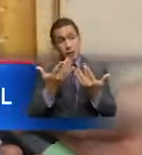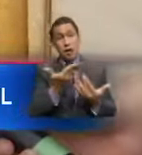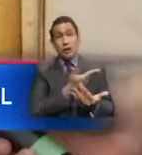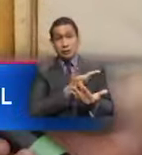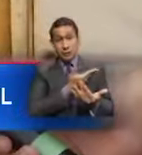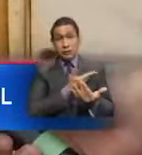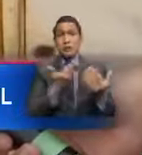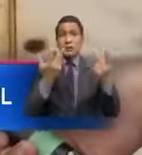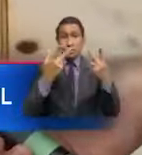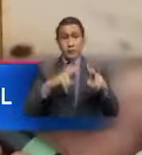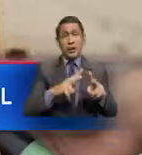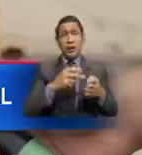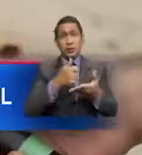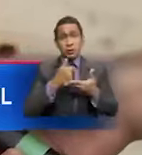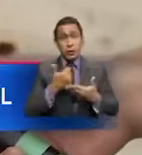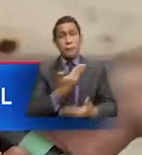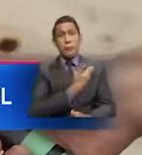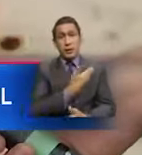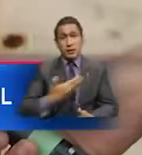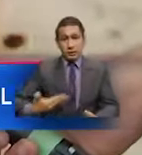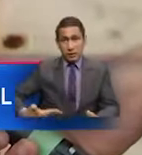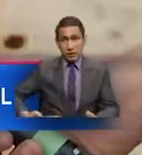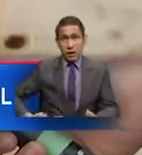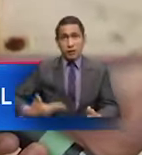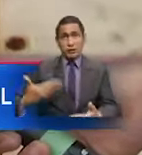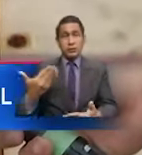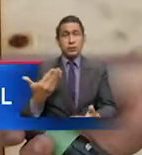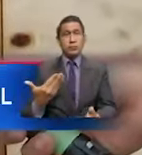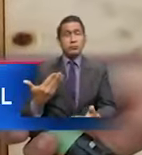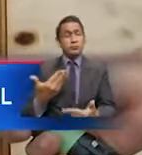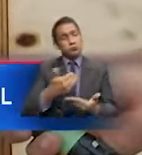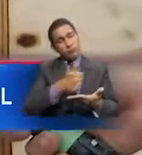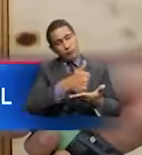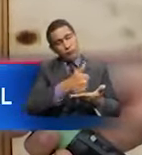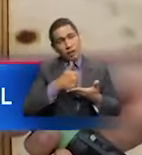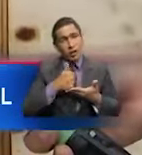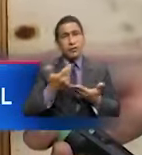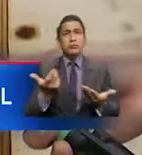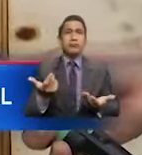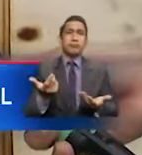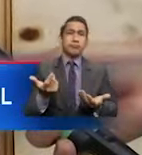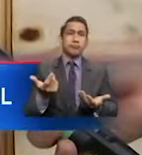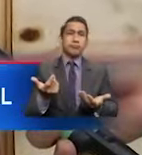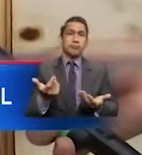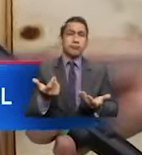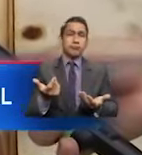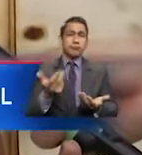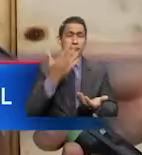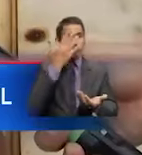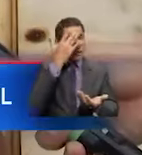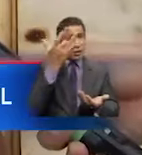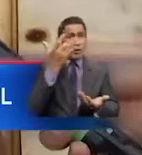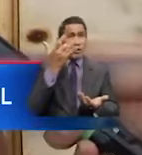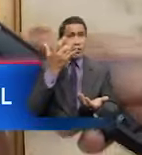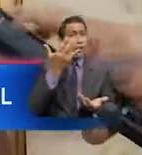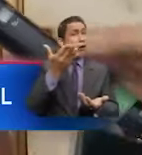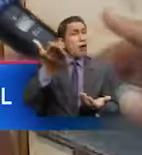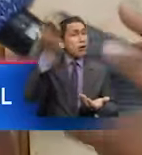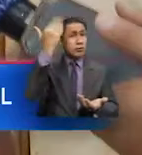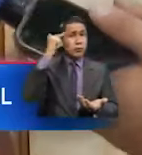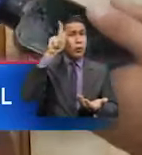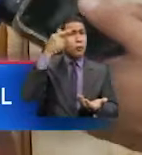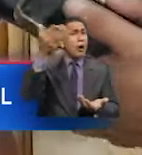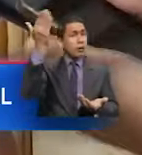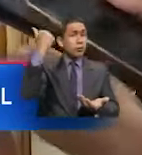alcalde, el presidente y los medios que me puedan ayudar, por favor me ayuden, porque hace años vino a la Manuela, que iban a hacerme la